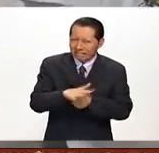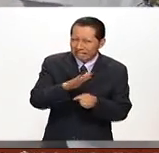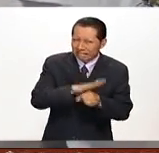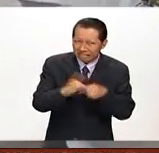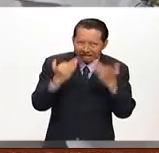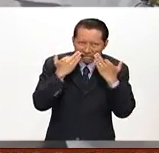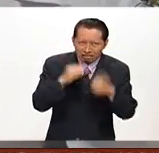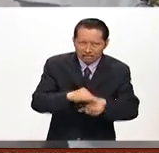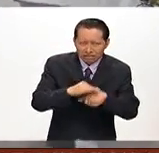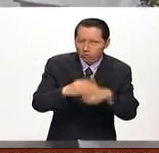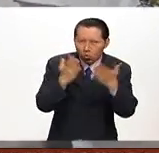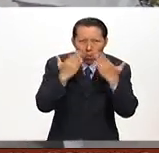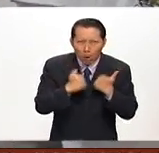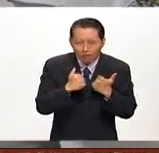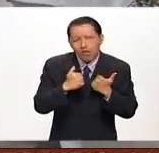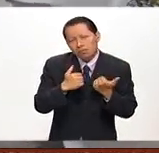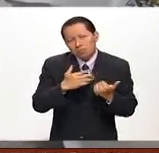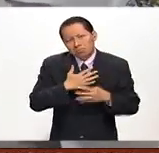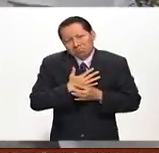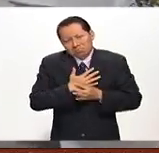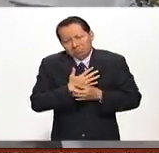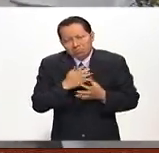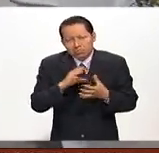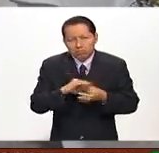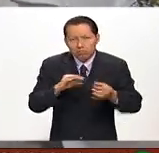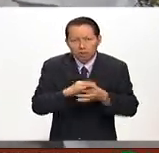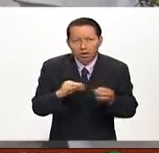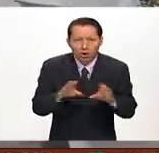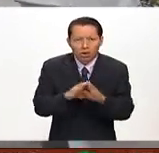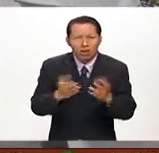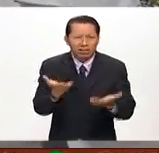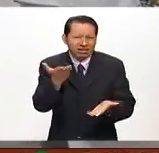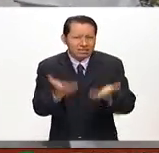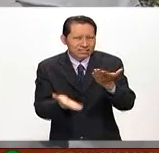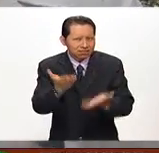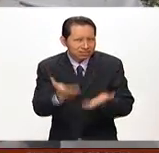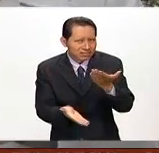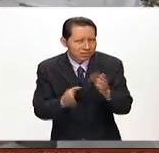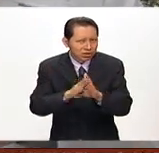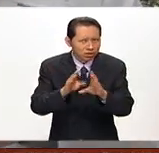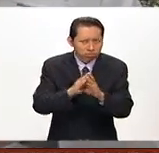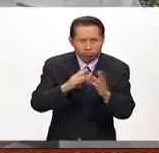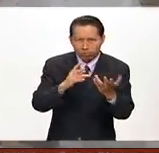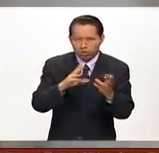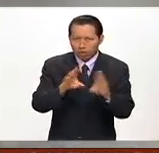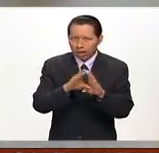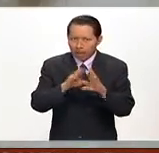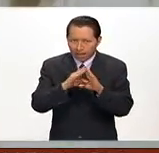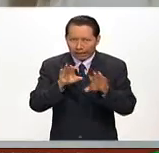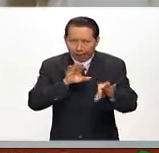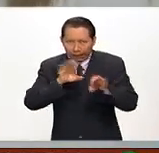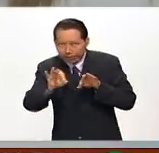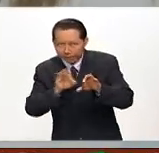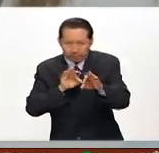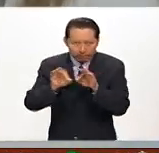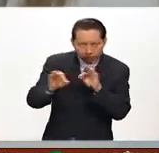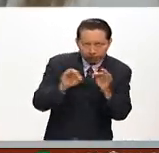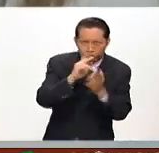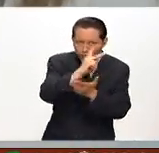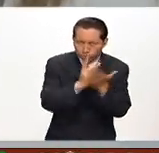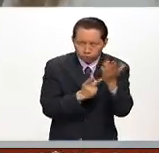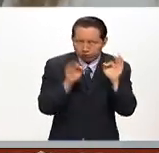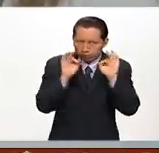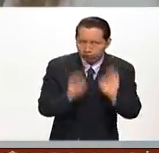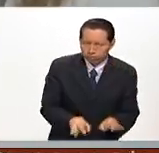evidencia. Yo diría en este aspecto, bueno, va a depender mucho de cómo se planifique una dieta. Escuchar a tu